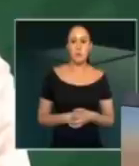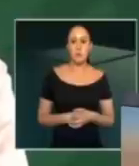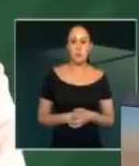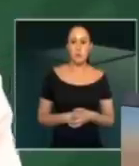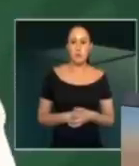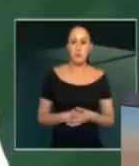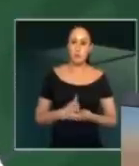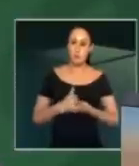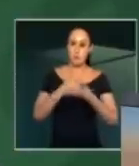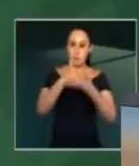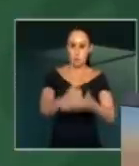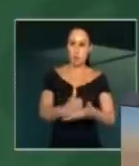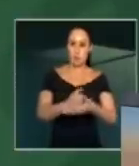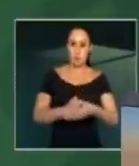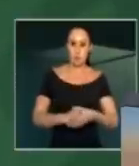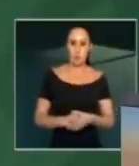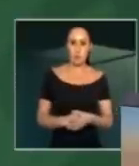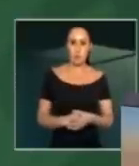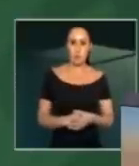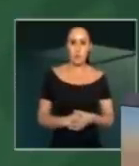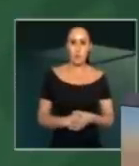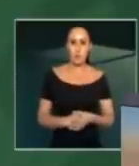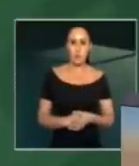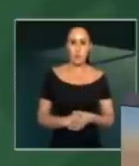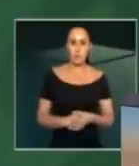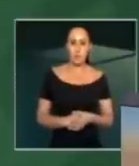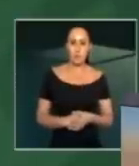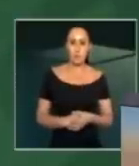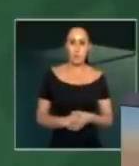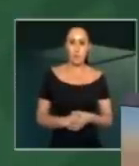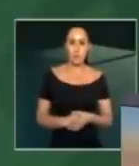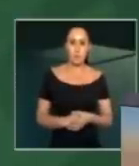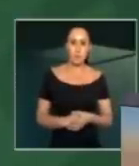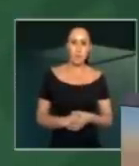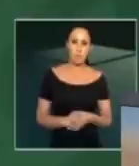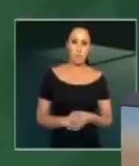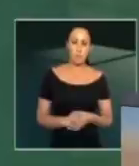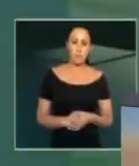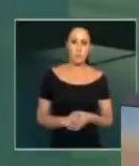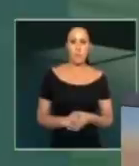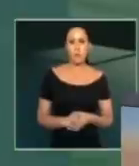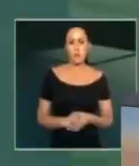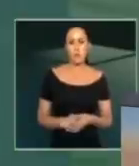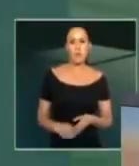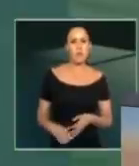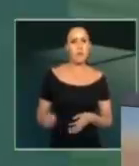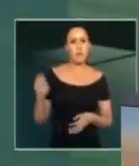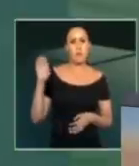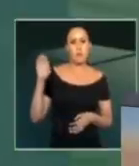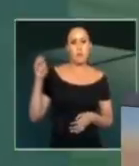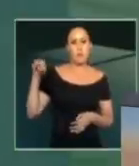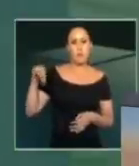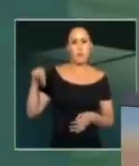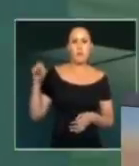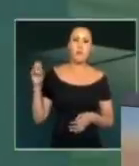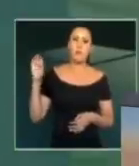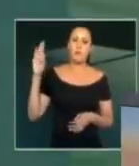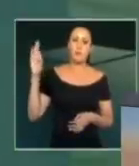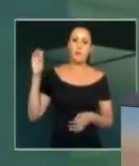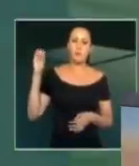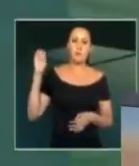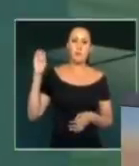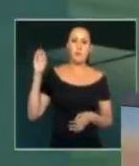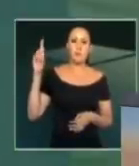Nos ayuda, así como nos perjudica lo de las enfermedades crónicas, nos ayuda que somos una